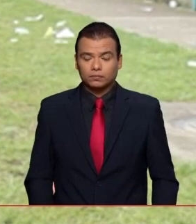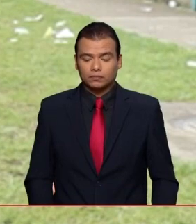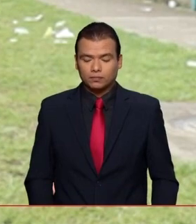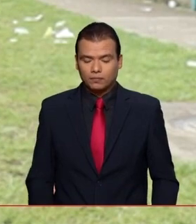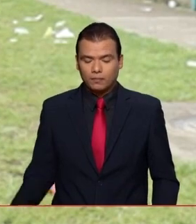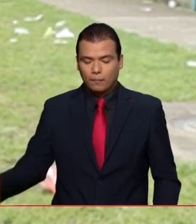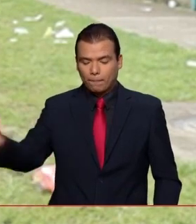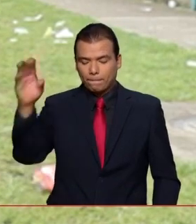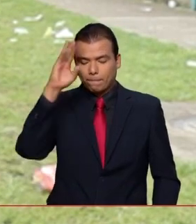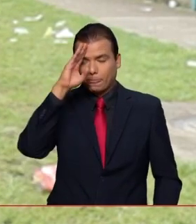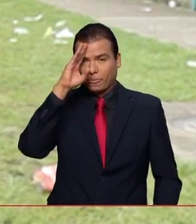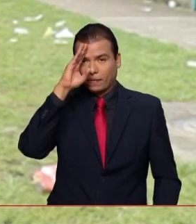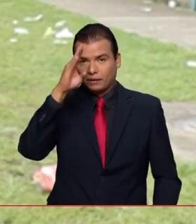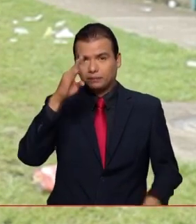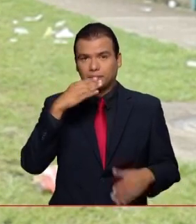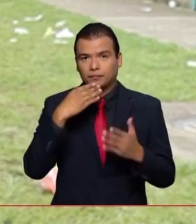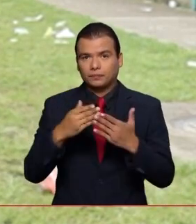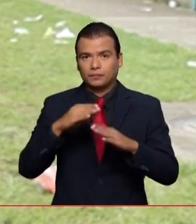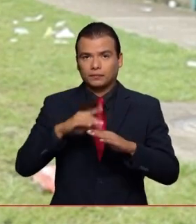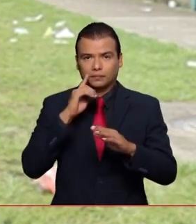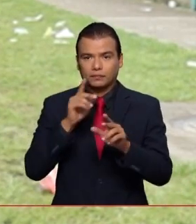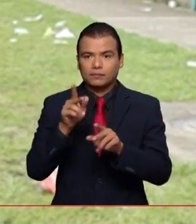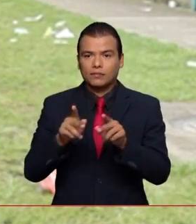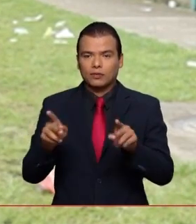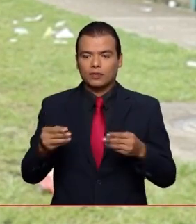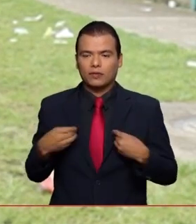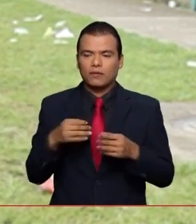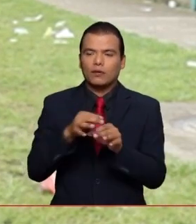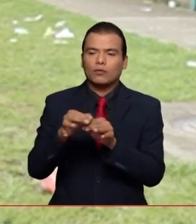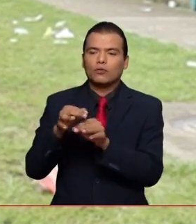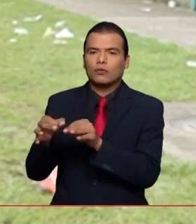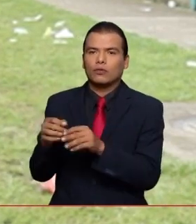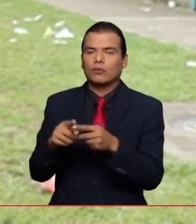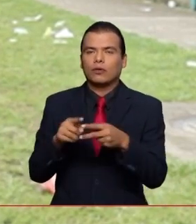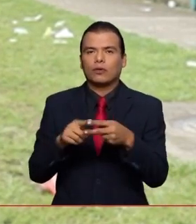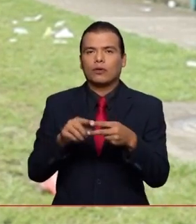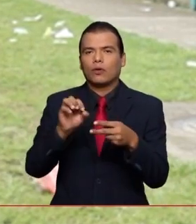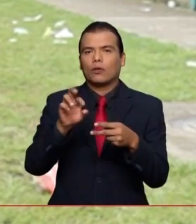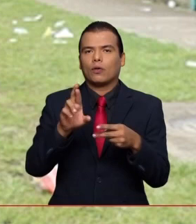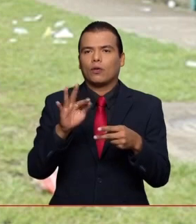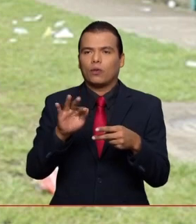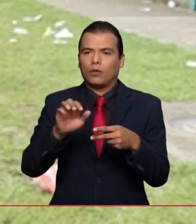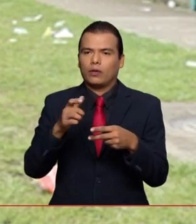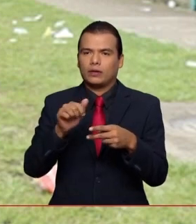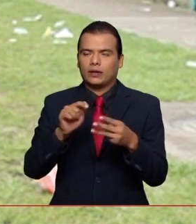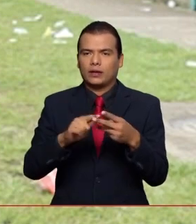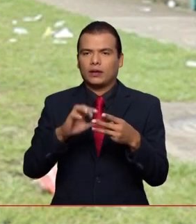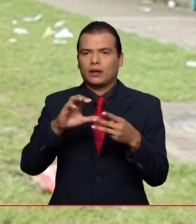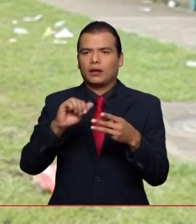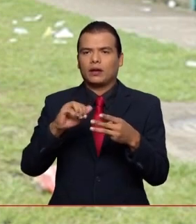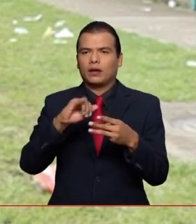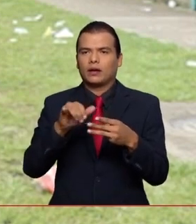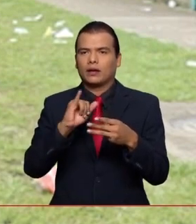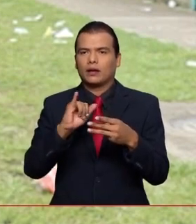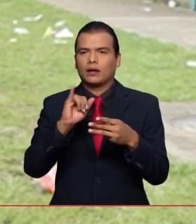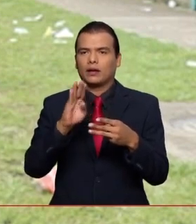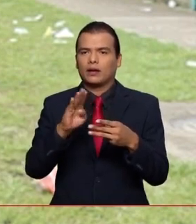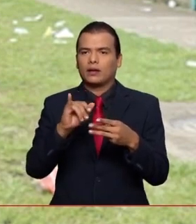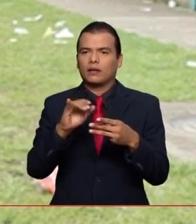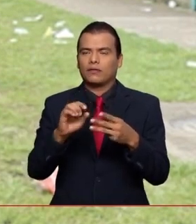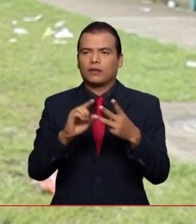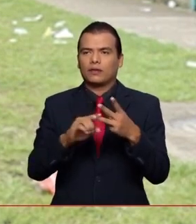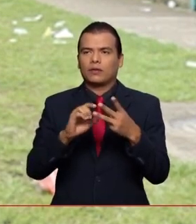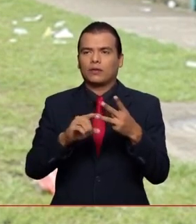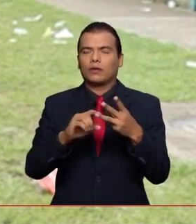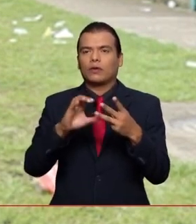Buena tarde, así es, algunos habitantes de Guachené y Ortega Cajibío expusieron la situación de violencia que atraviesan. Representantes del sector